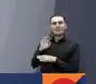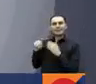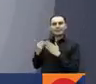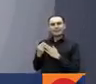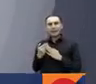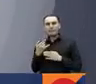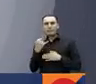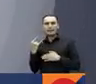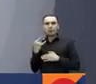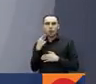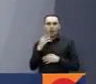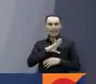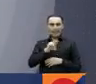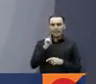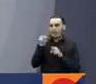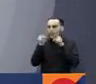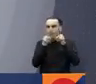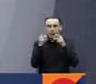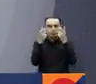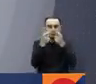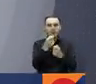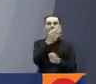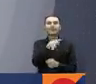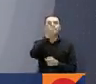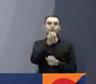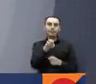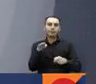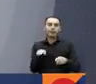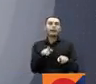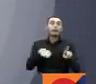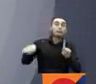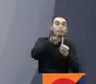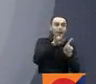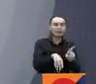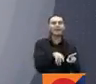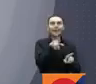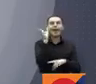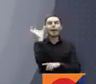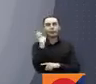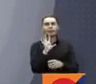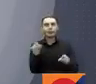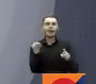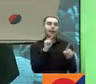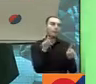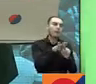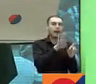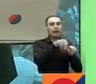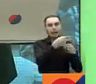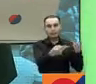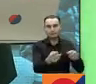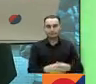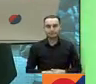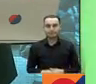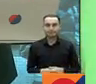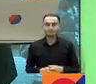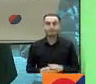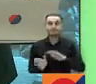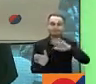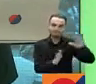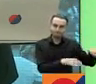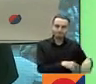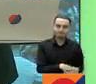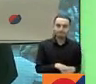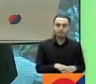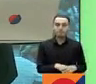año, en Cali han ocurrido 19 siniestros viales en los que ambulancias estuvieron involucradas. Y en otras noticias,